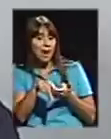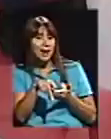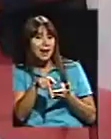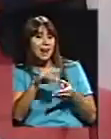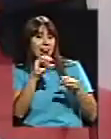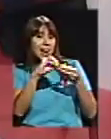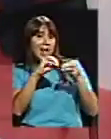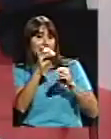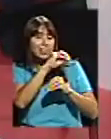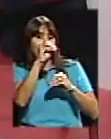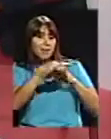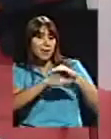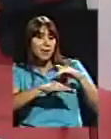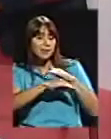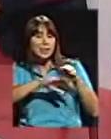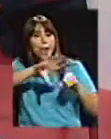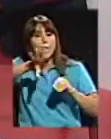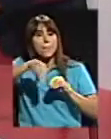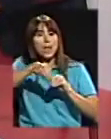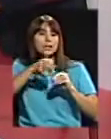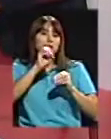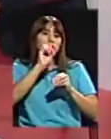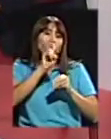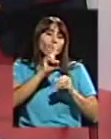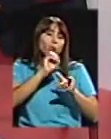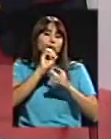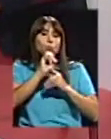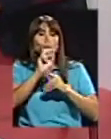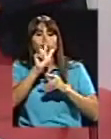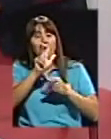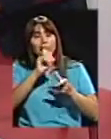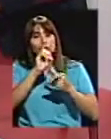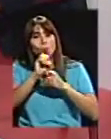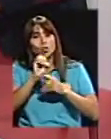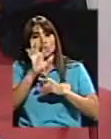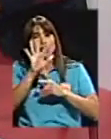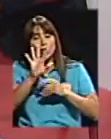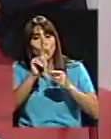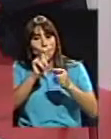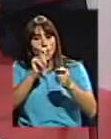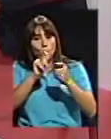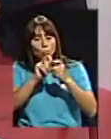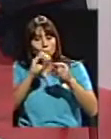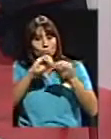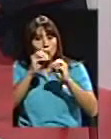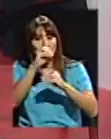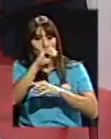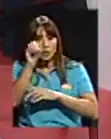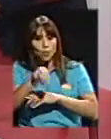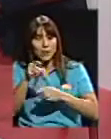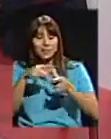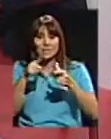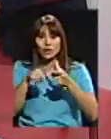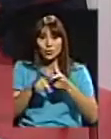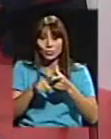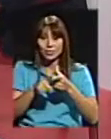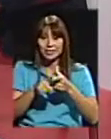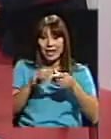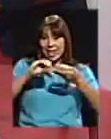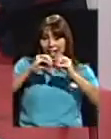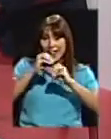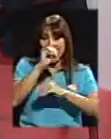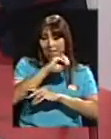3 puntos porcentuales, más 5 puntos porcentuales, de manera que conforme la tasa básica cada semana se